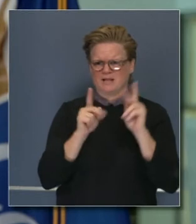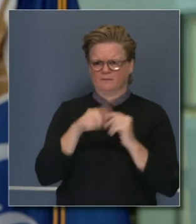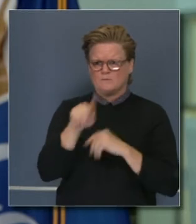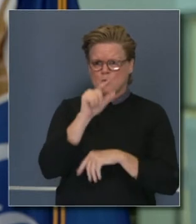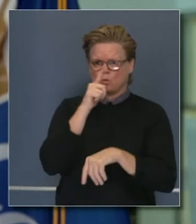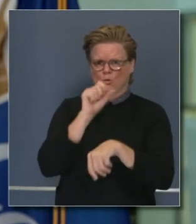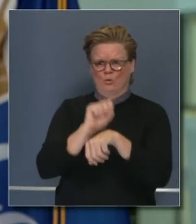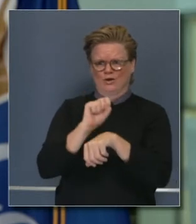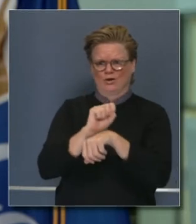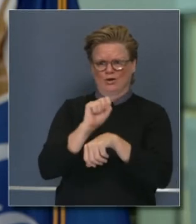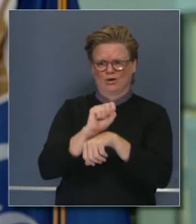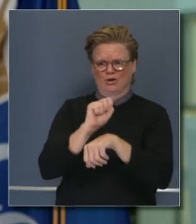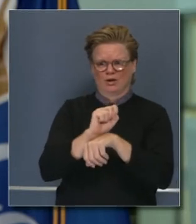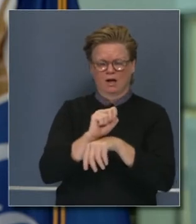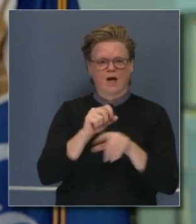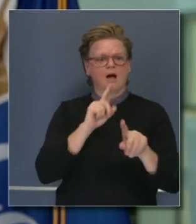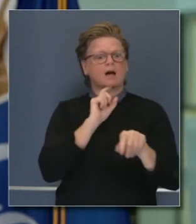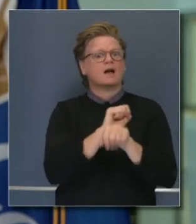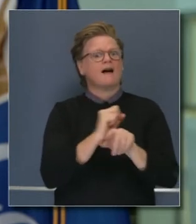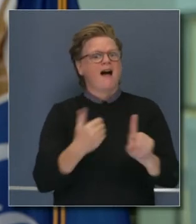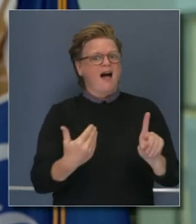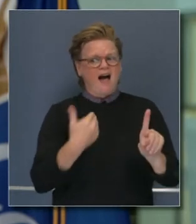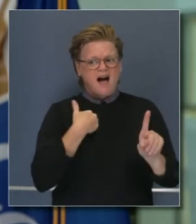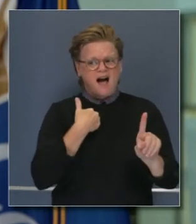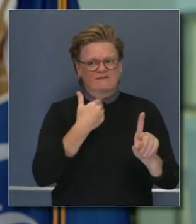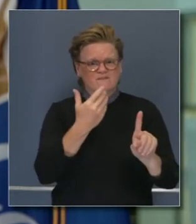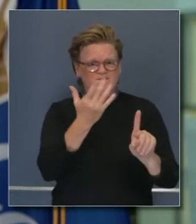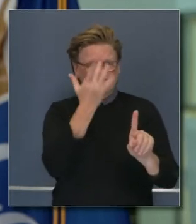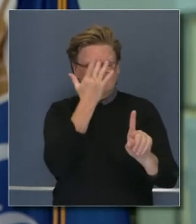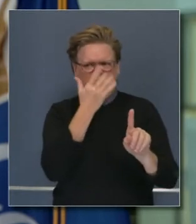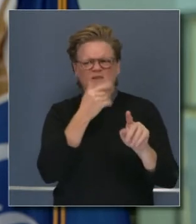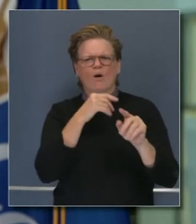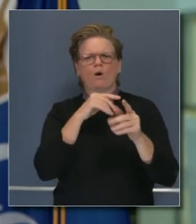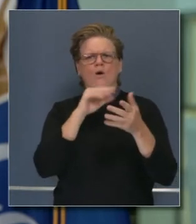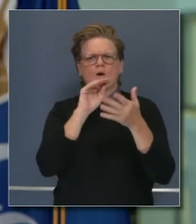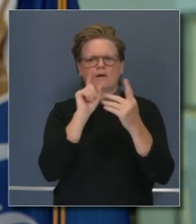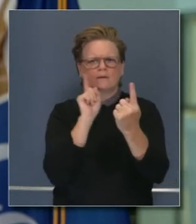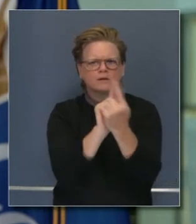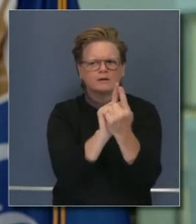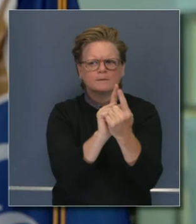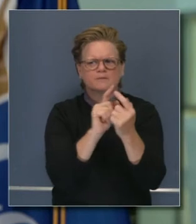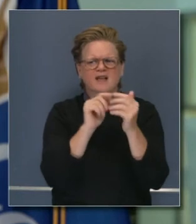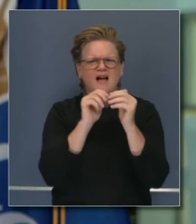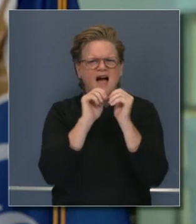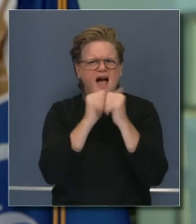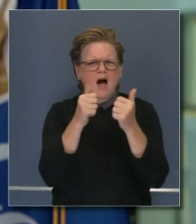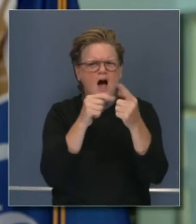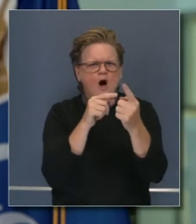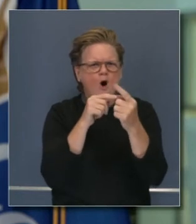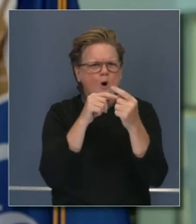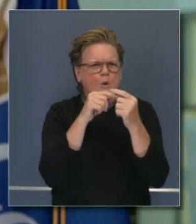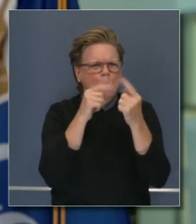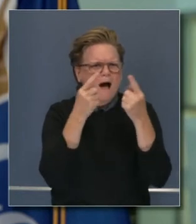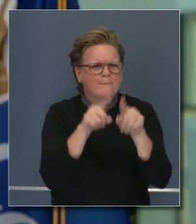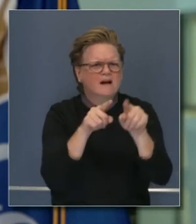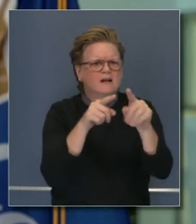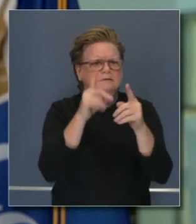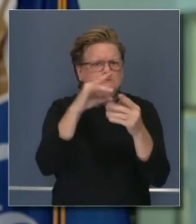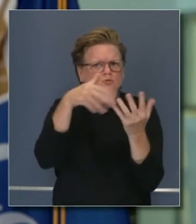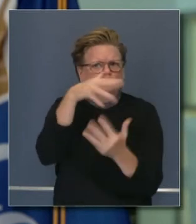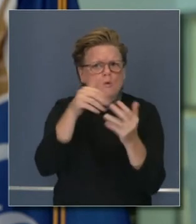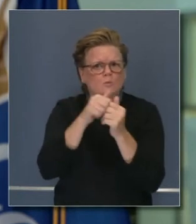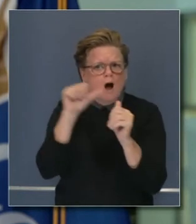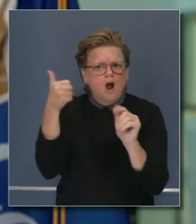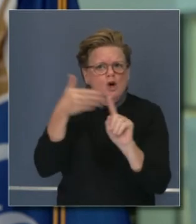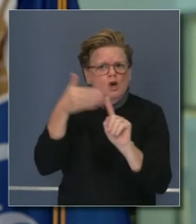mejorando nuestro acceso a pruebas y a pruebas dirigidas, nuestra capacidad de monitorear esto de una forma dinámica.